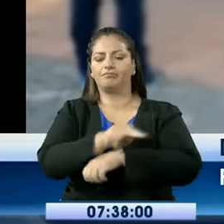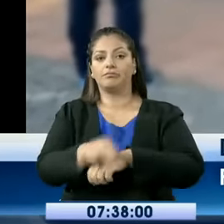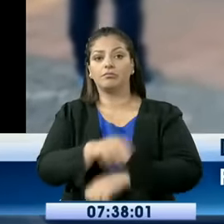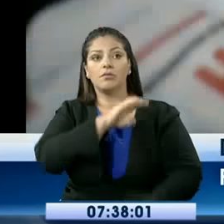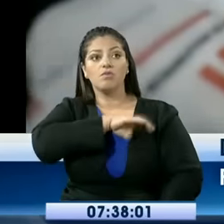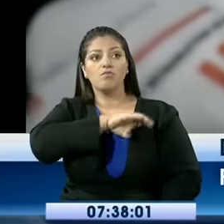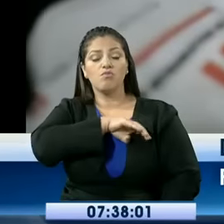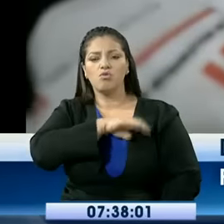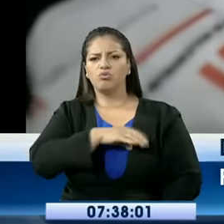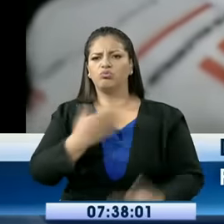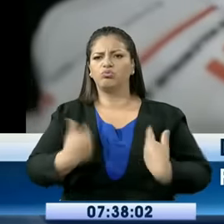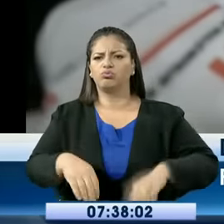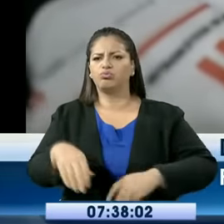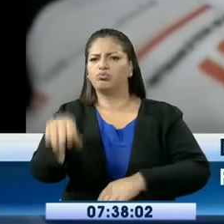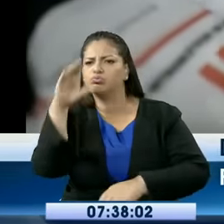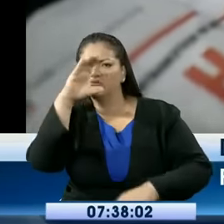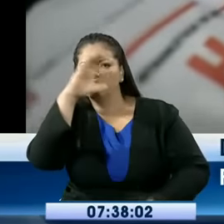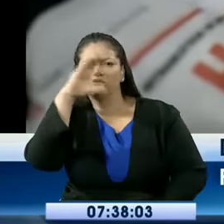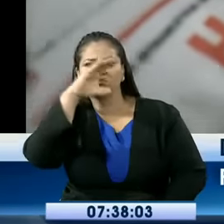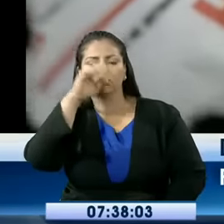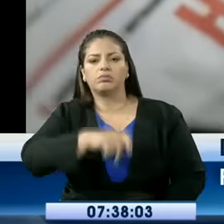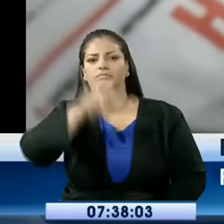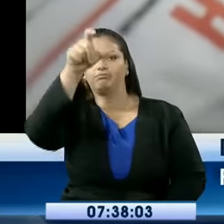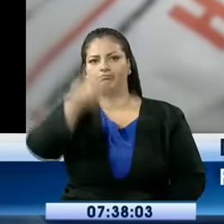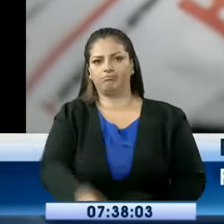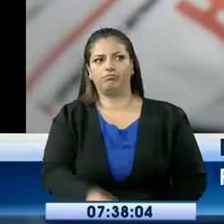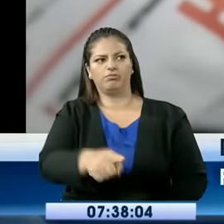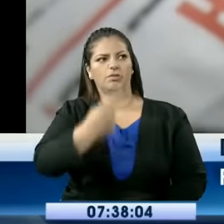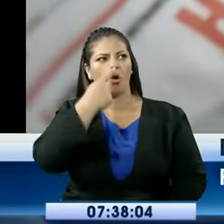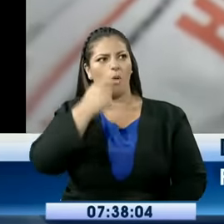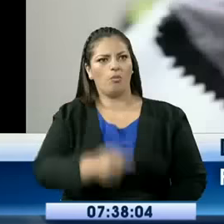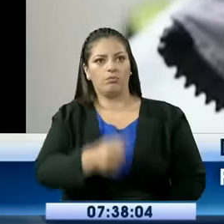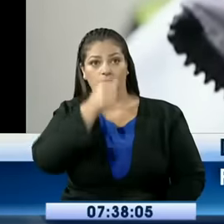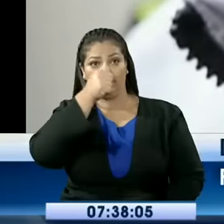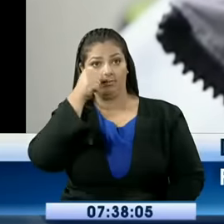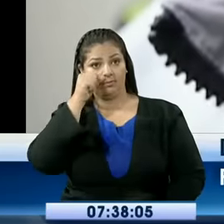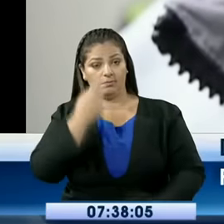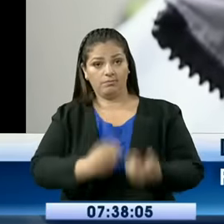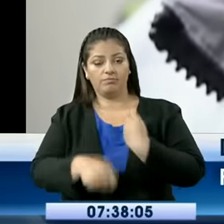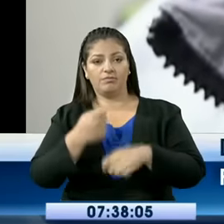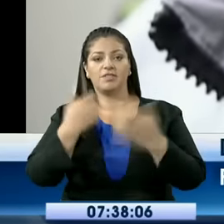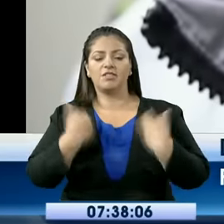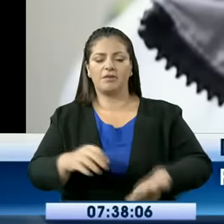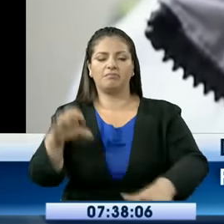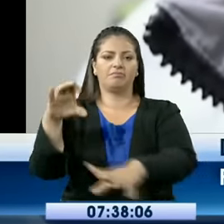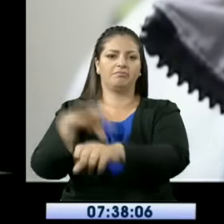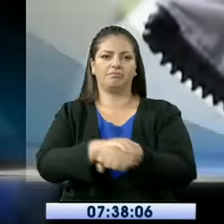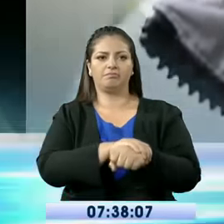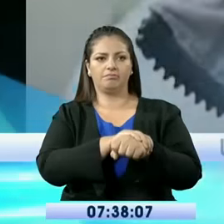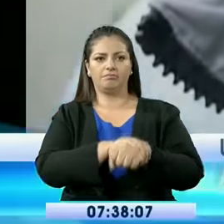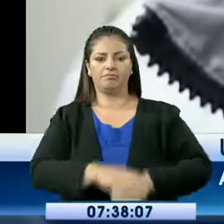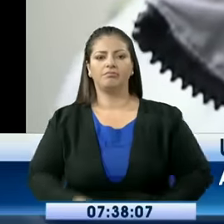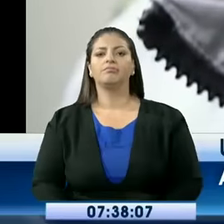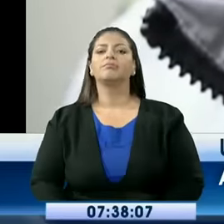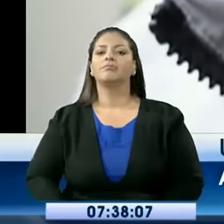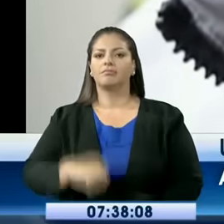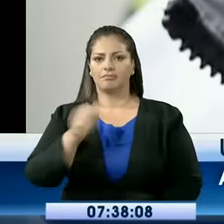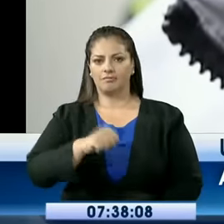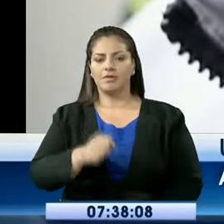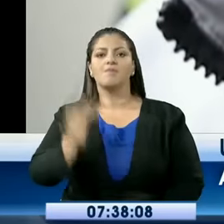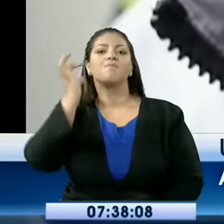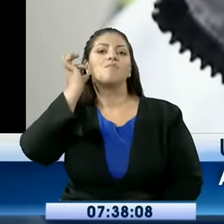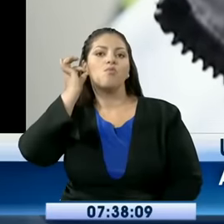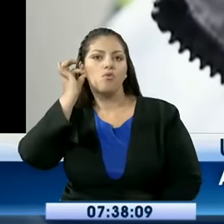sujeto, quien también, al parecer, expendía droga. En el cual se ha detenido a dos ciudadanos, una colombiana y